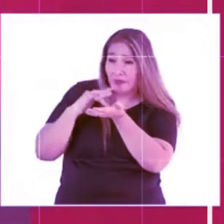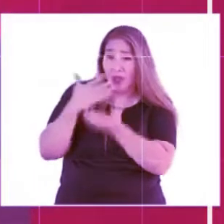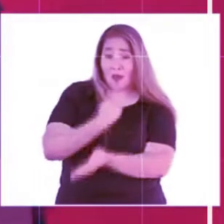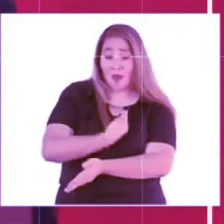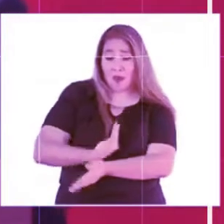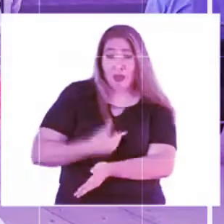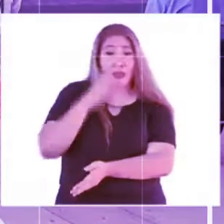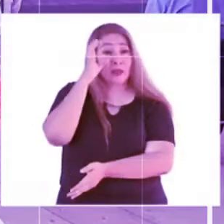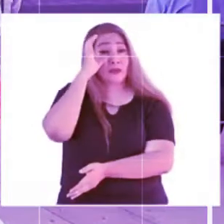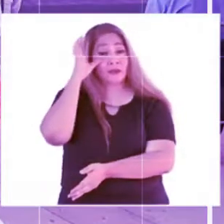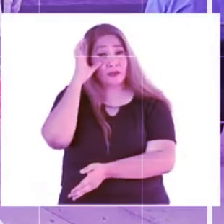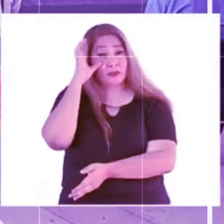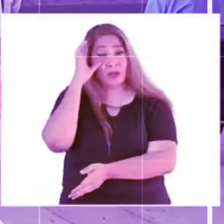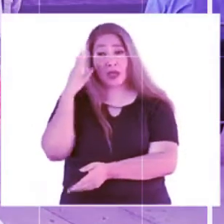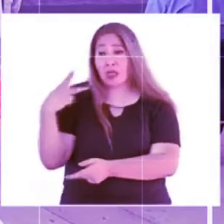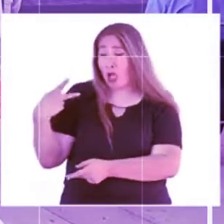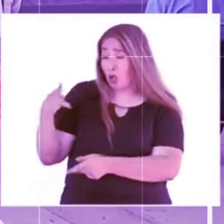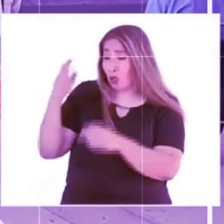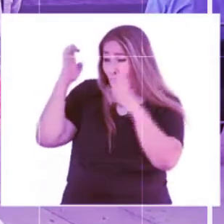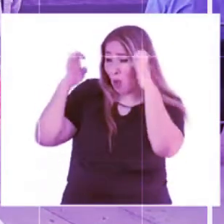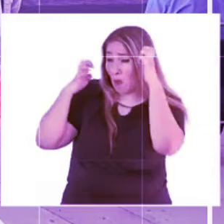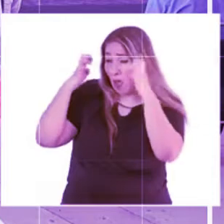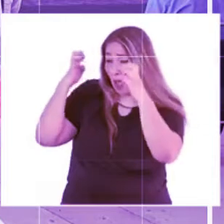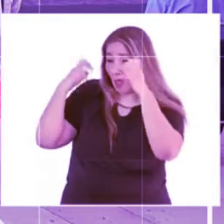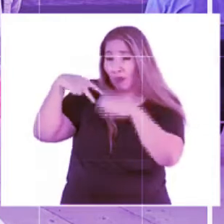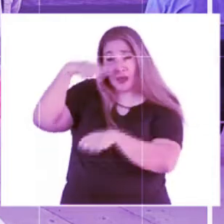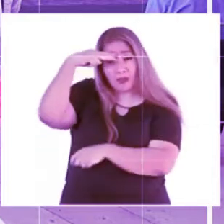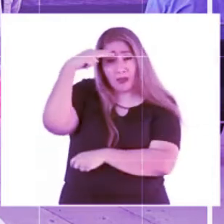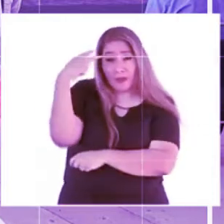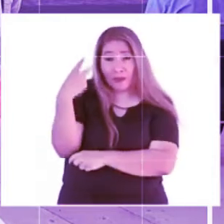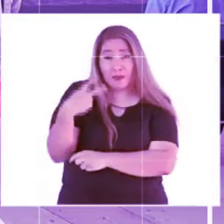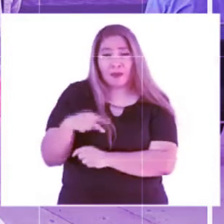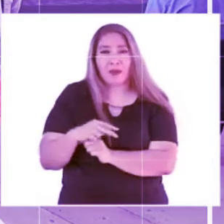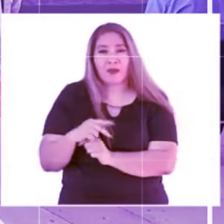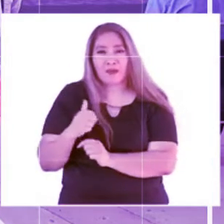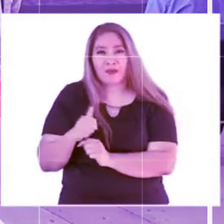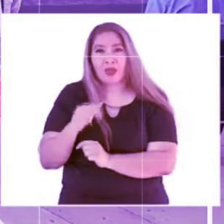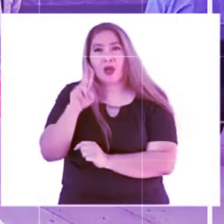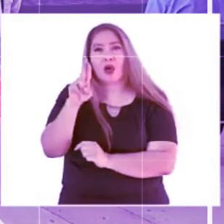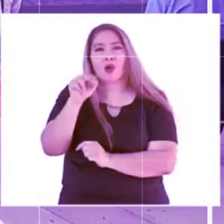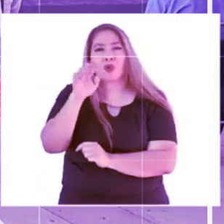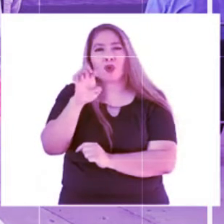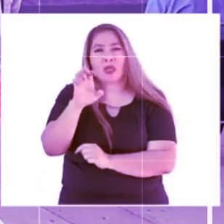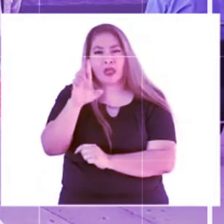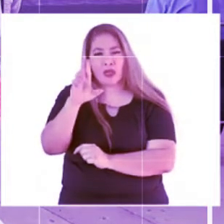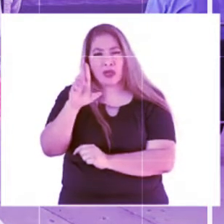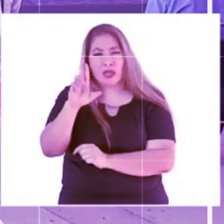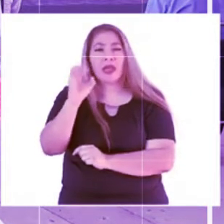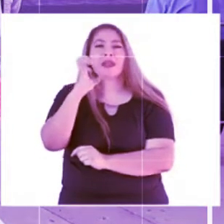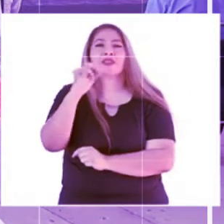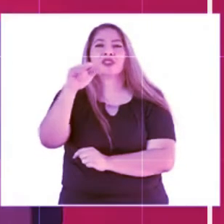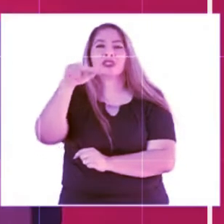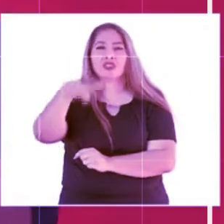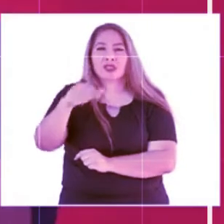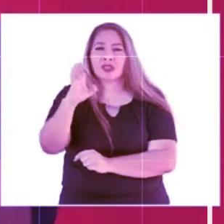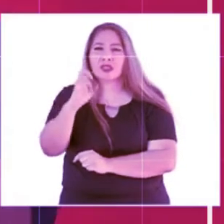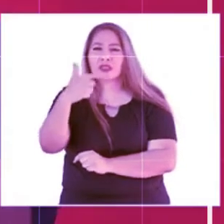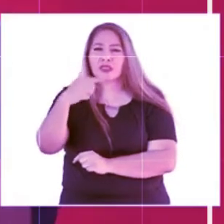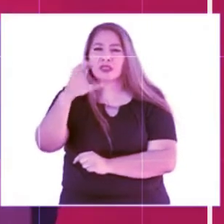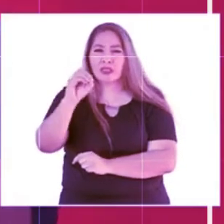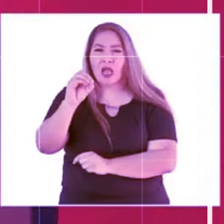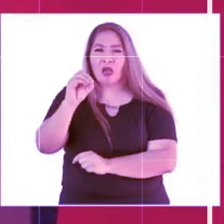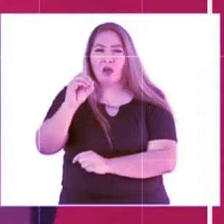Jinping, y a su embajador en México, Yu Qingqiao, así como a